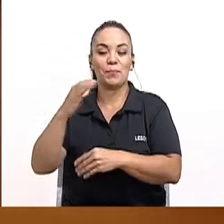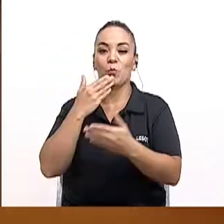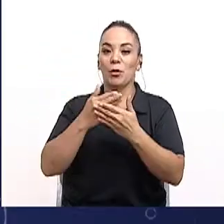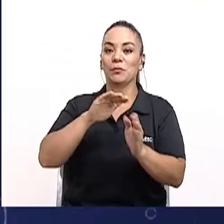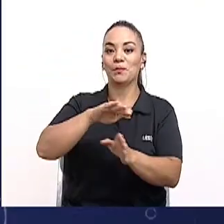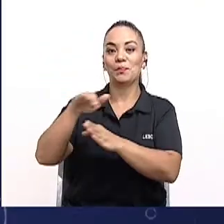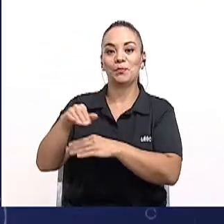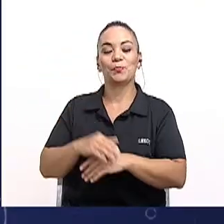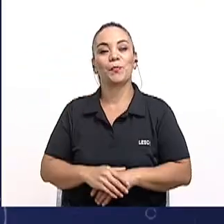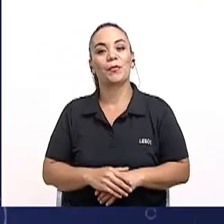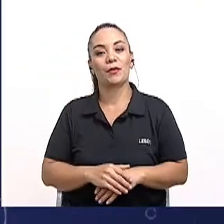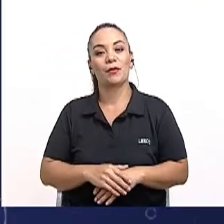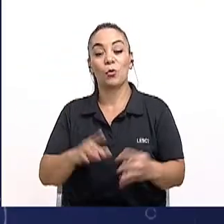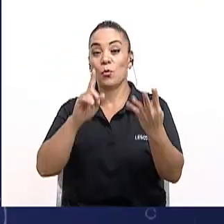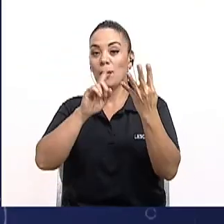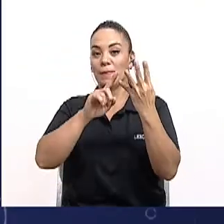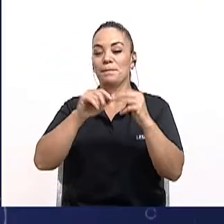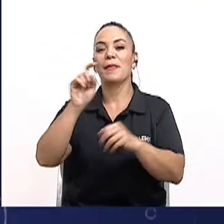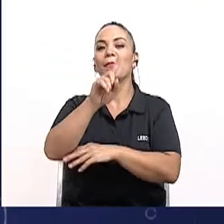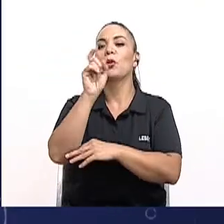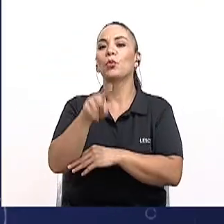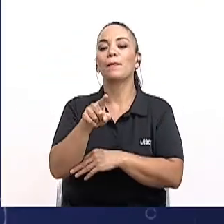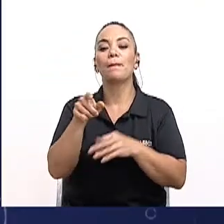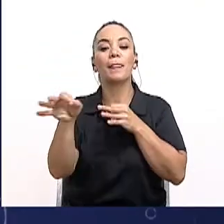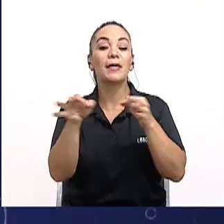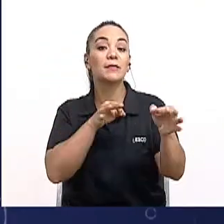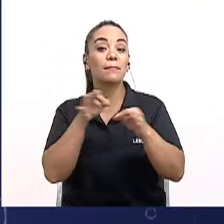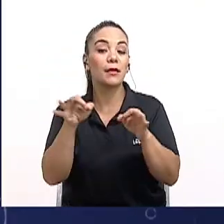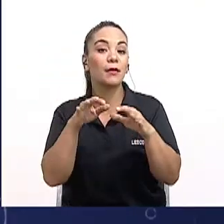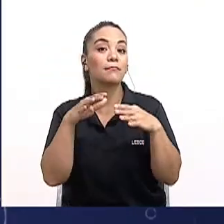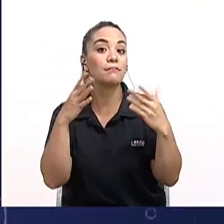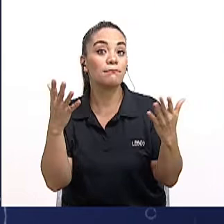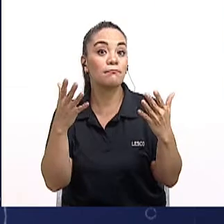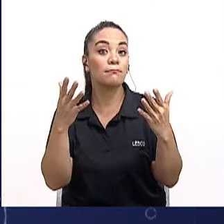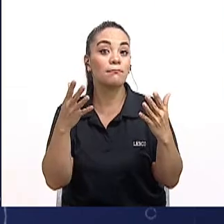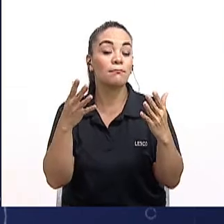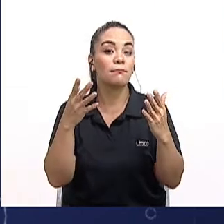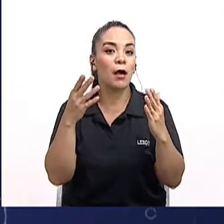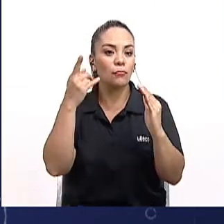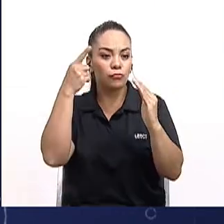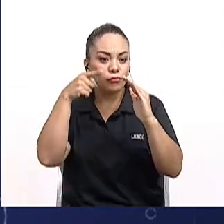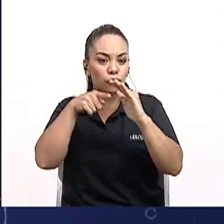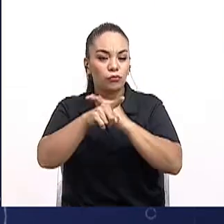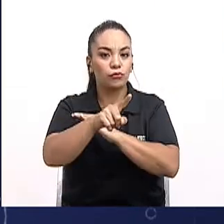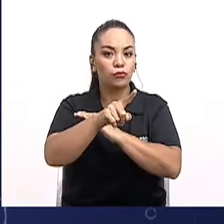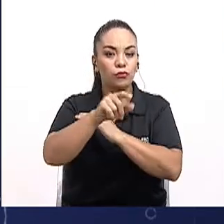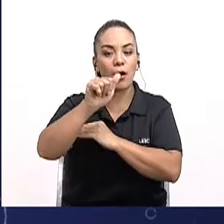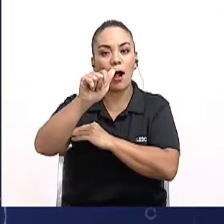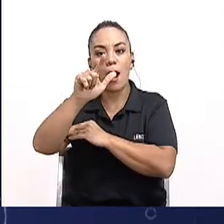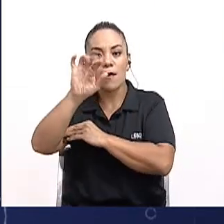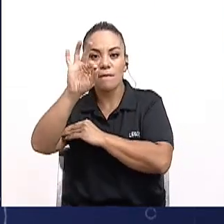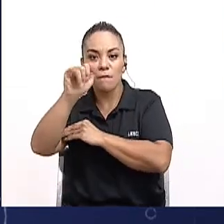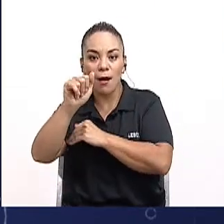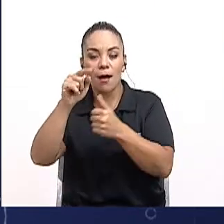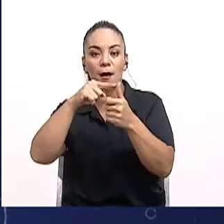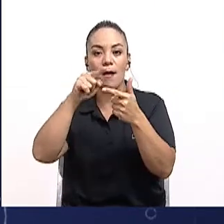pregunta. Explique el poder de penetración de la radiación alfa, beta y gamma.